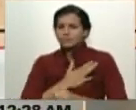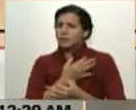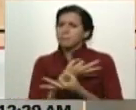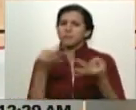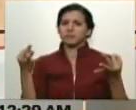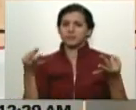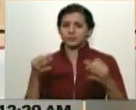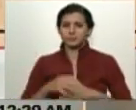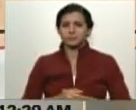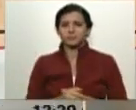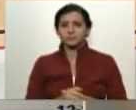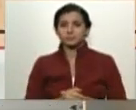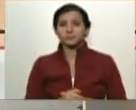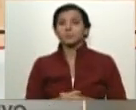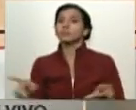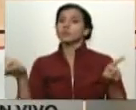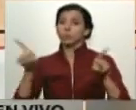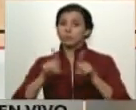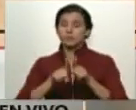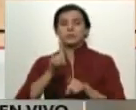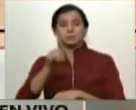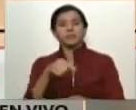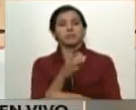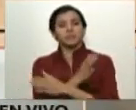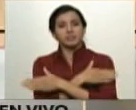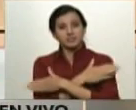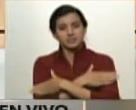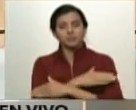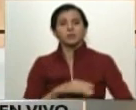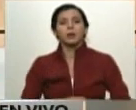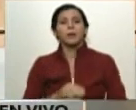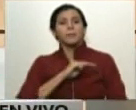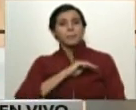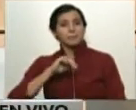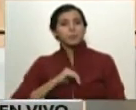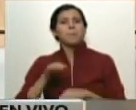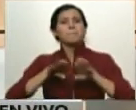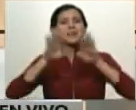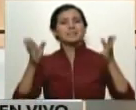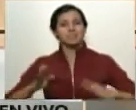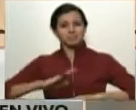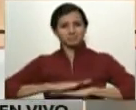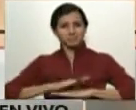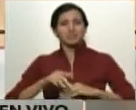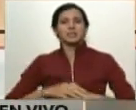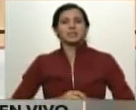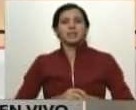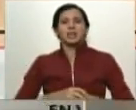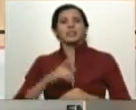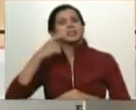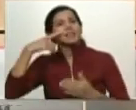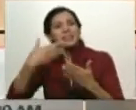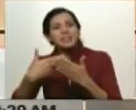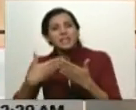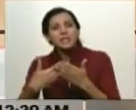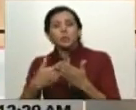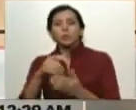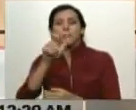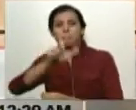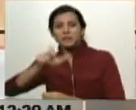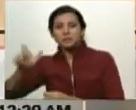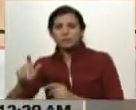extraordinario que han hecho. Igualmente queremos felicitar a los miembros de mesa, a los testigos y a todas las personas